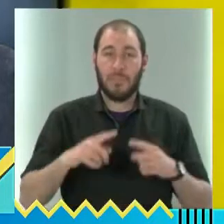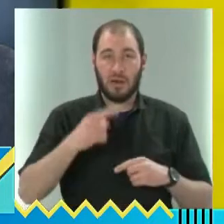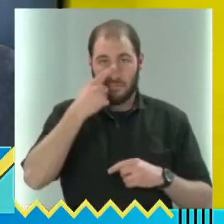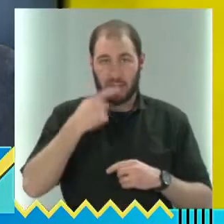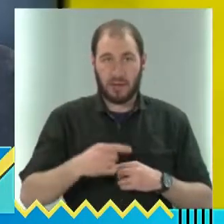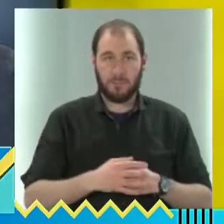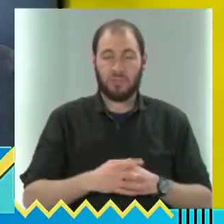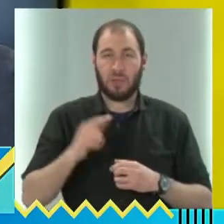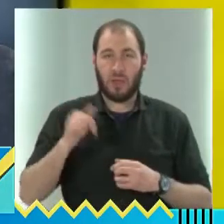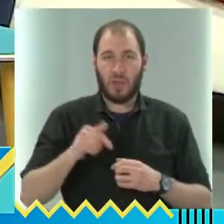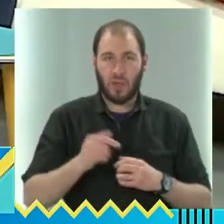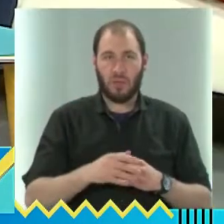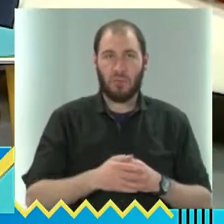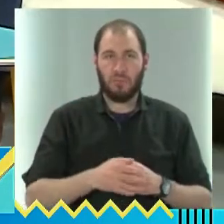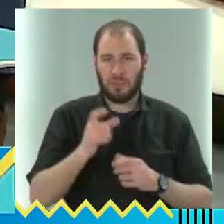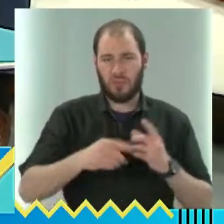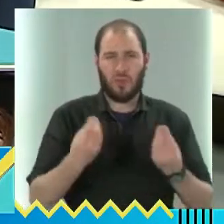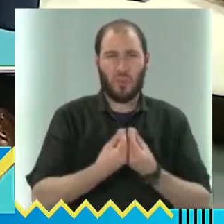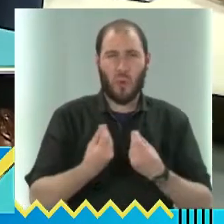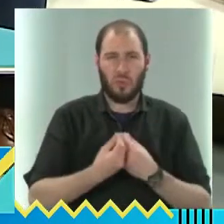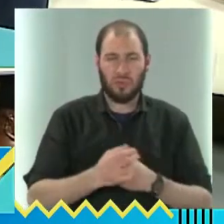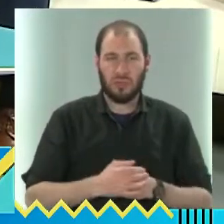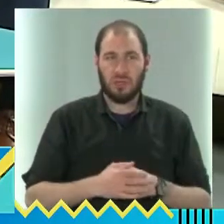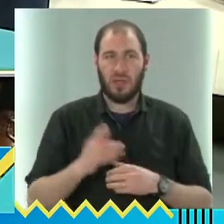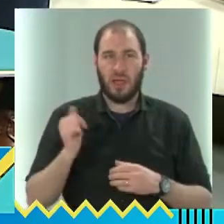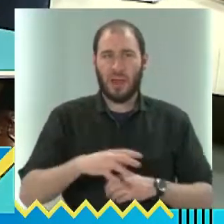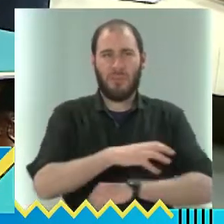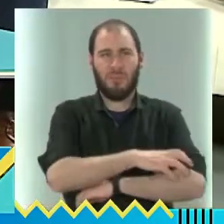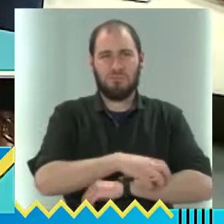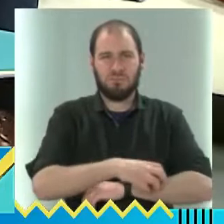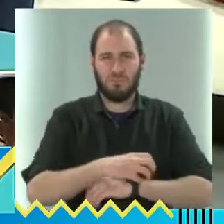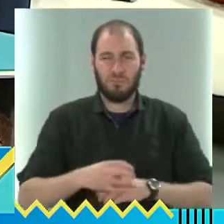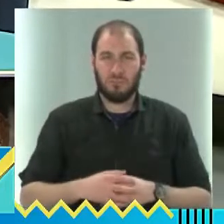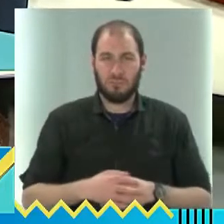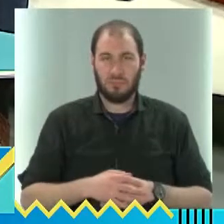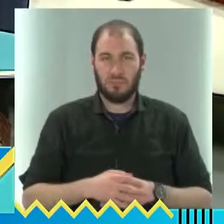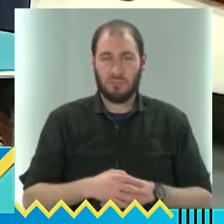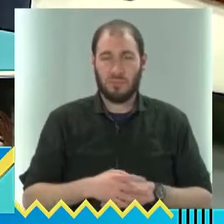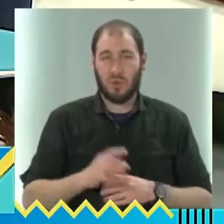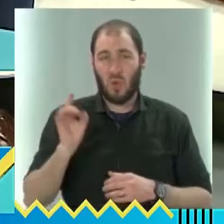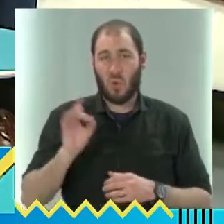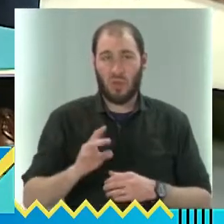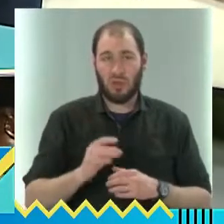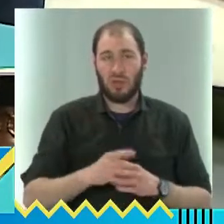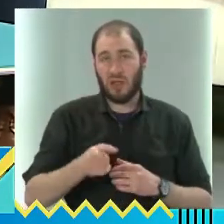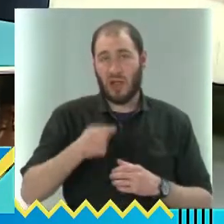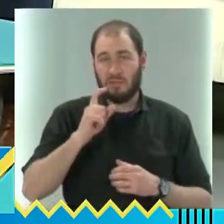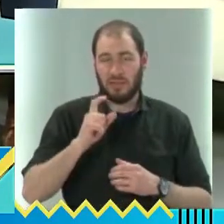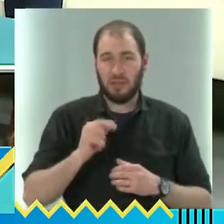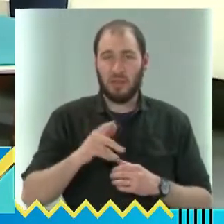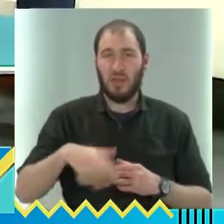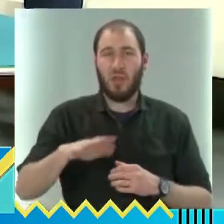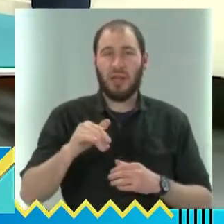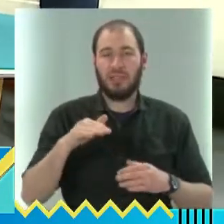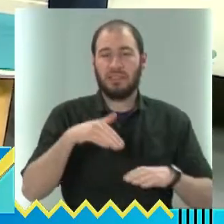definitiva, hoy vimos una gran cantidad de gente en una situación muy precaria que no hace falta más que tomar un café en alguno